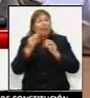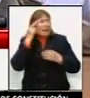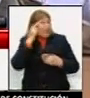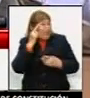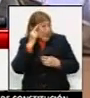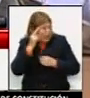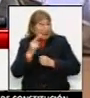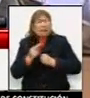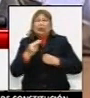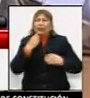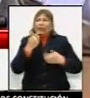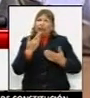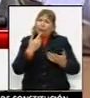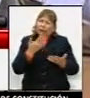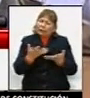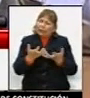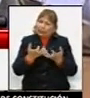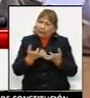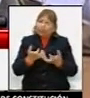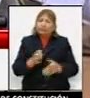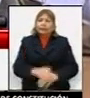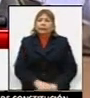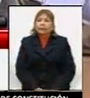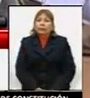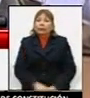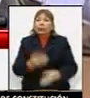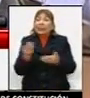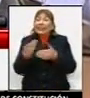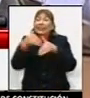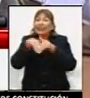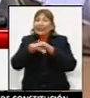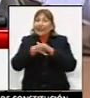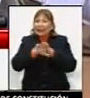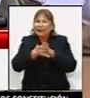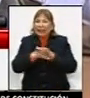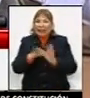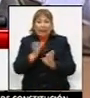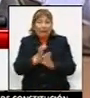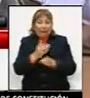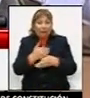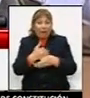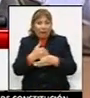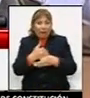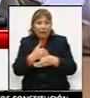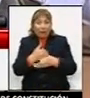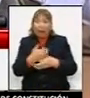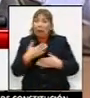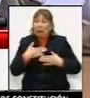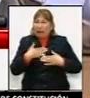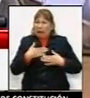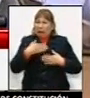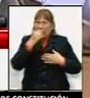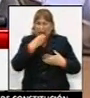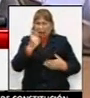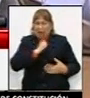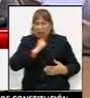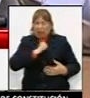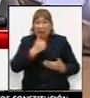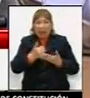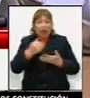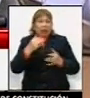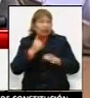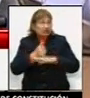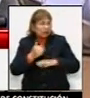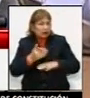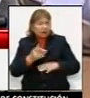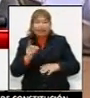razón. Entonces, querer introducir reformas pensando que me va a beneficiar o me va a perjudicar es